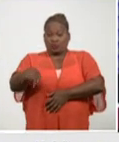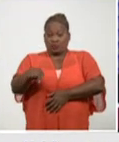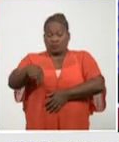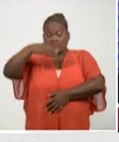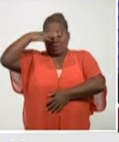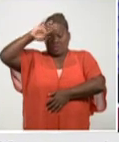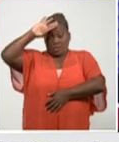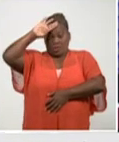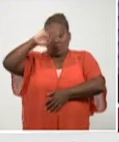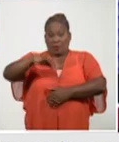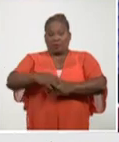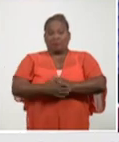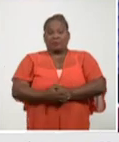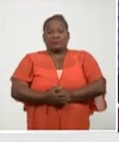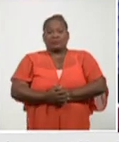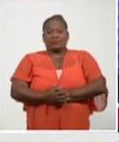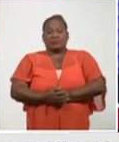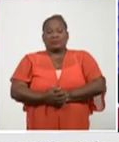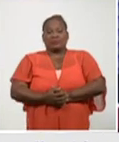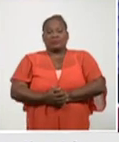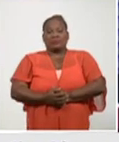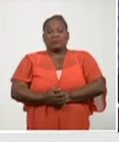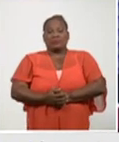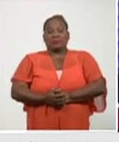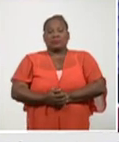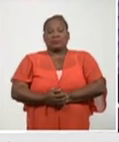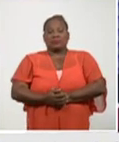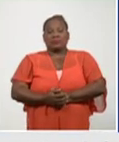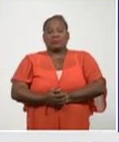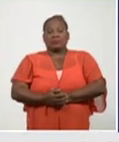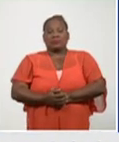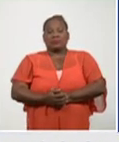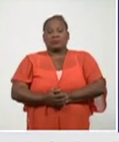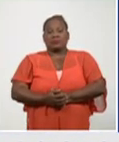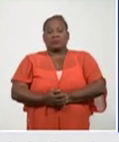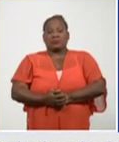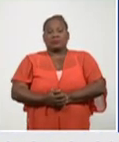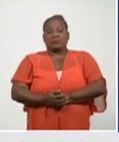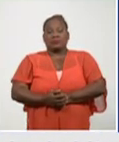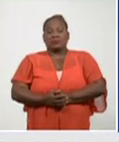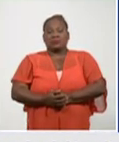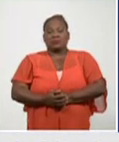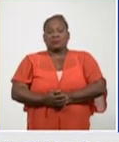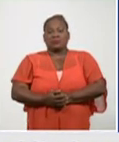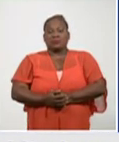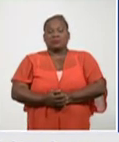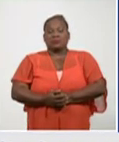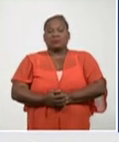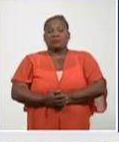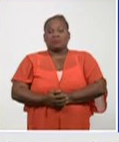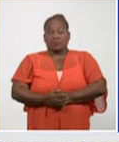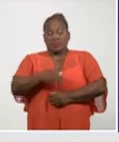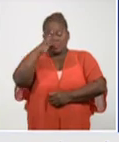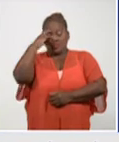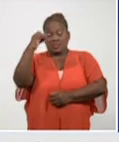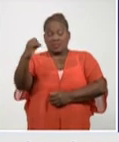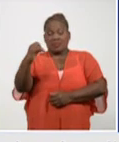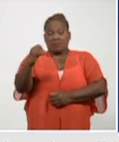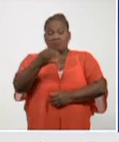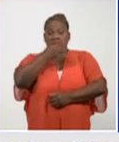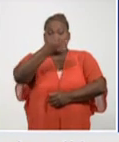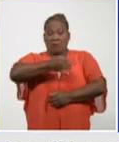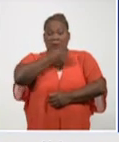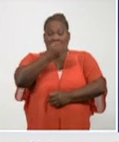día de ayer. En esta jornada, Guantánamo, ¿no tienen estadísticas sí, generales? Sí, porque los